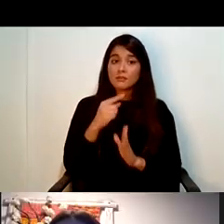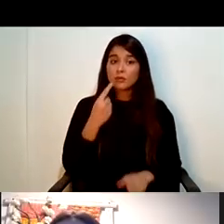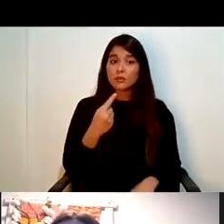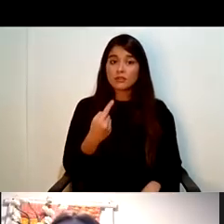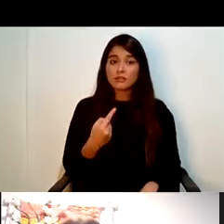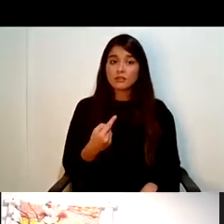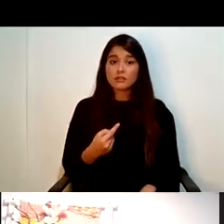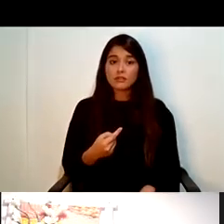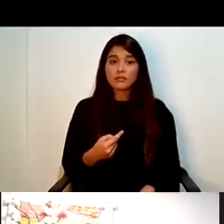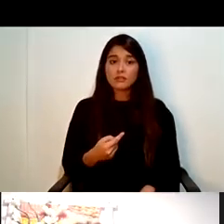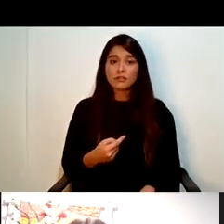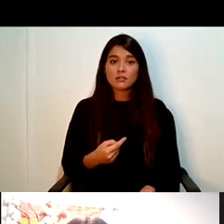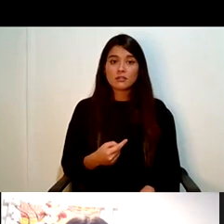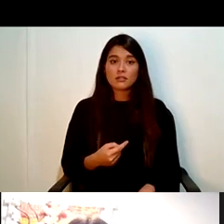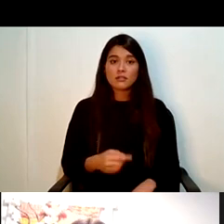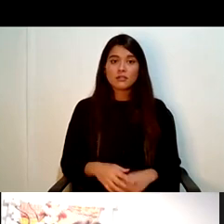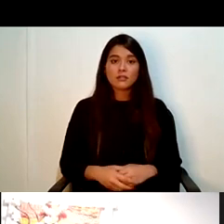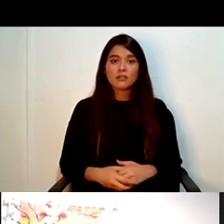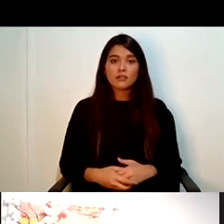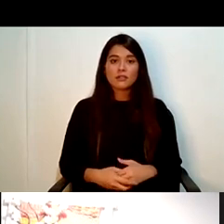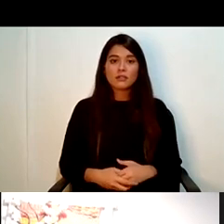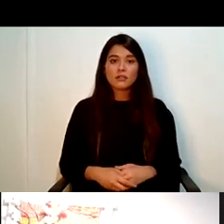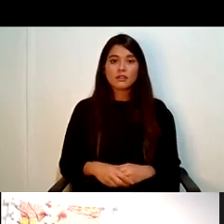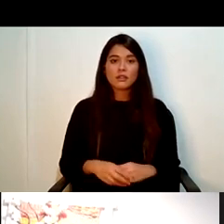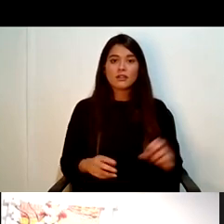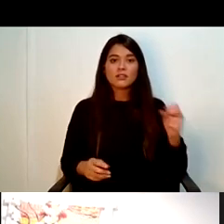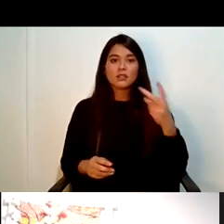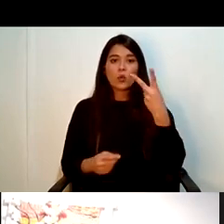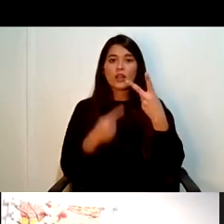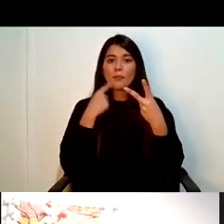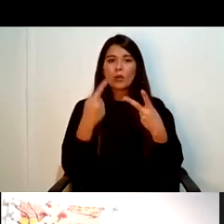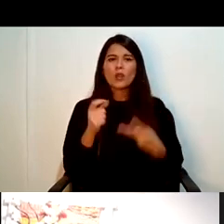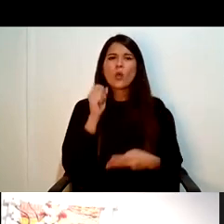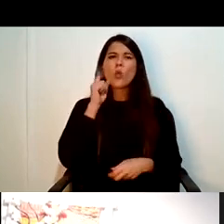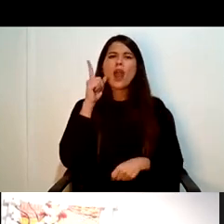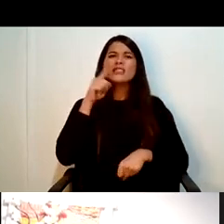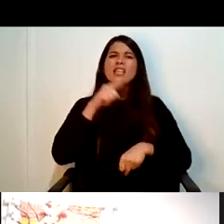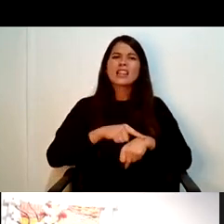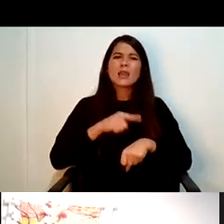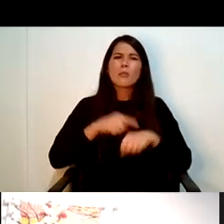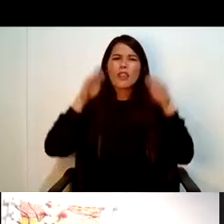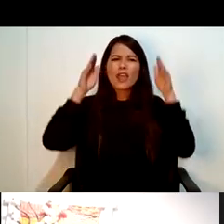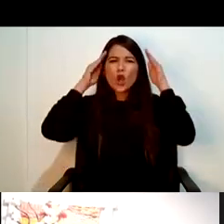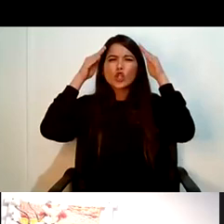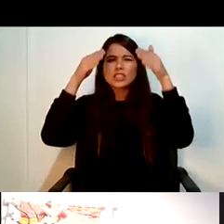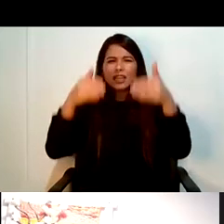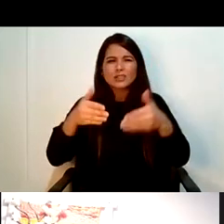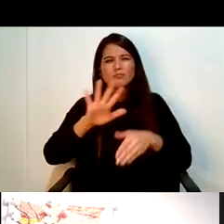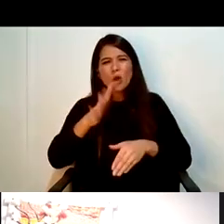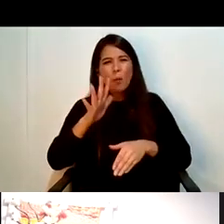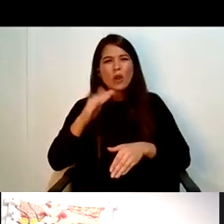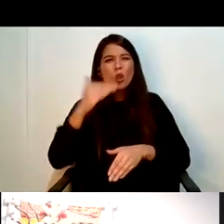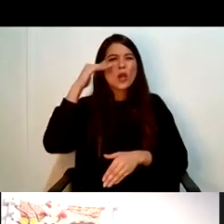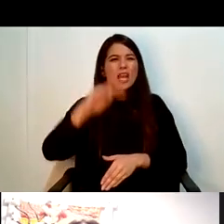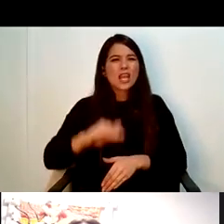hay alguna otra pregunta. Sigo con la pregunta número 2. ¿Cuál es el tiempo de concentración aproximado de un niño de 5